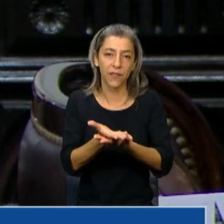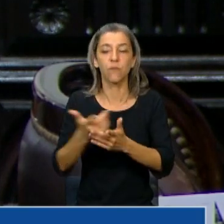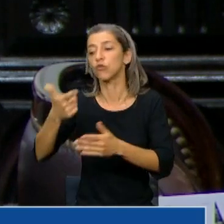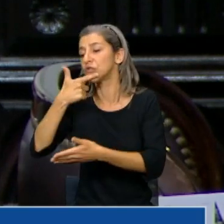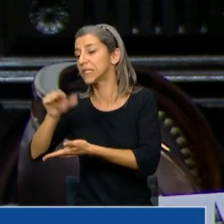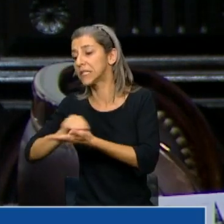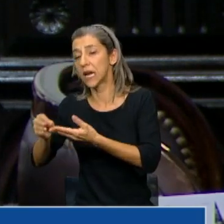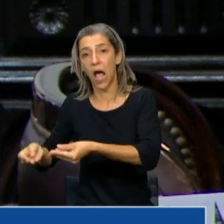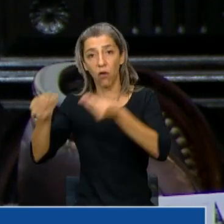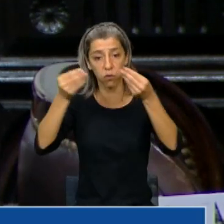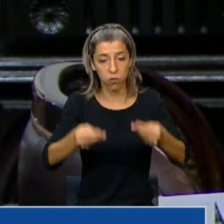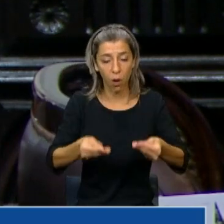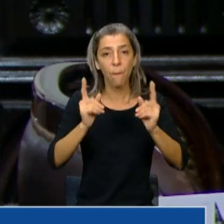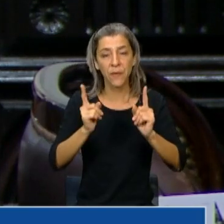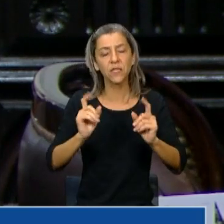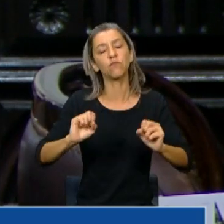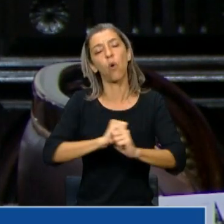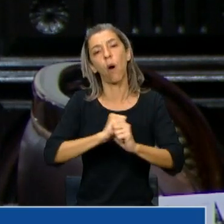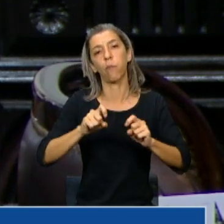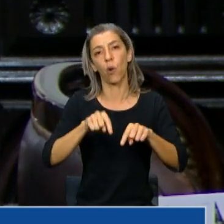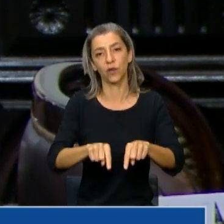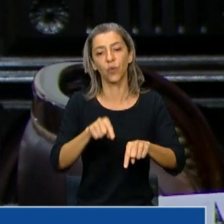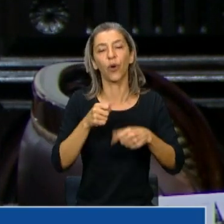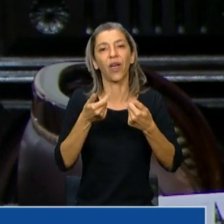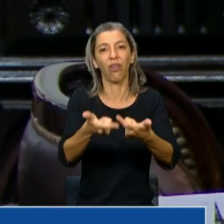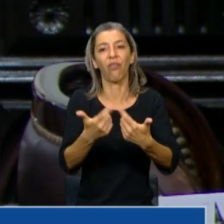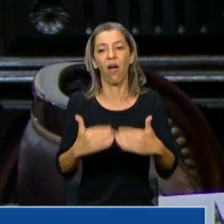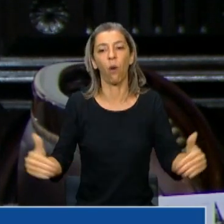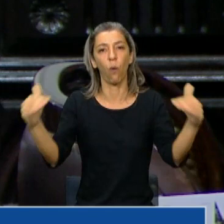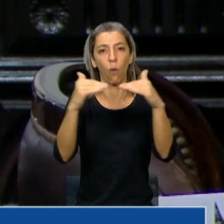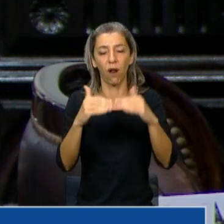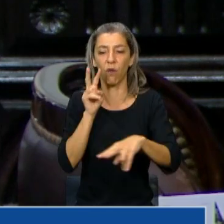el Senado, porque genera mayor equilibrio y mayor protección a